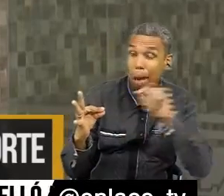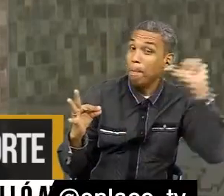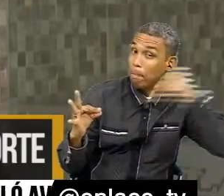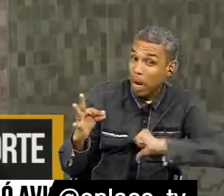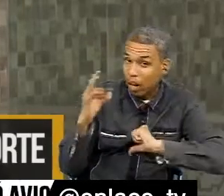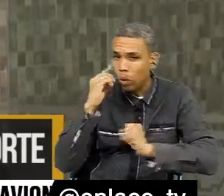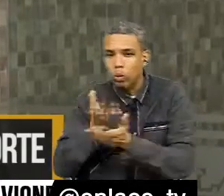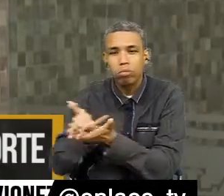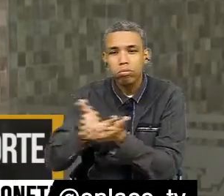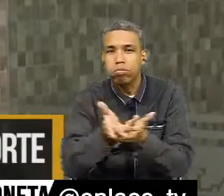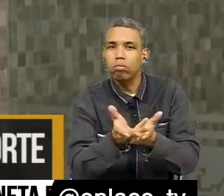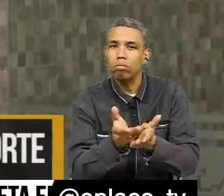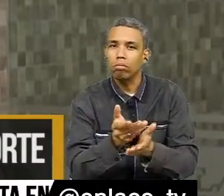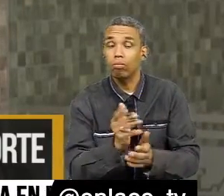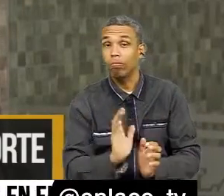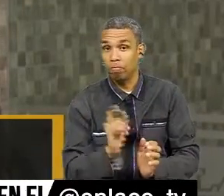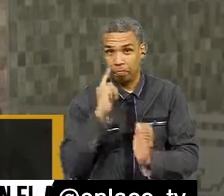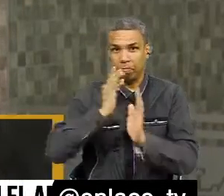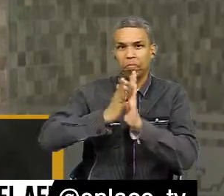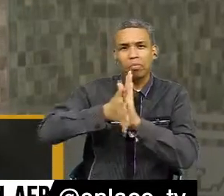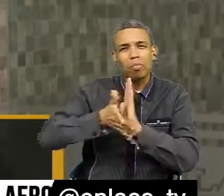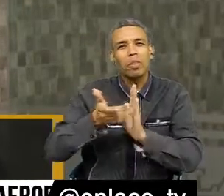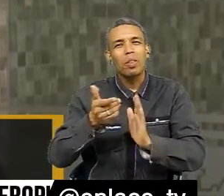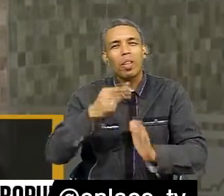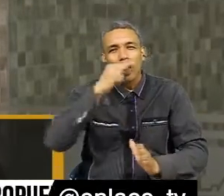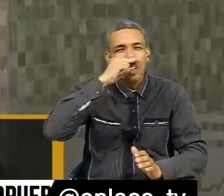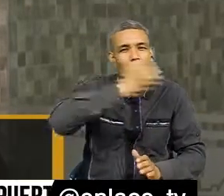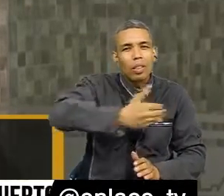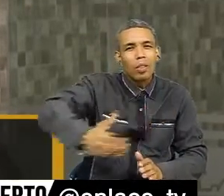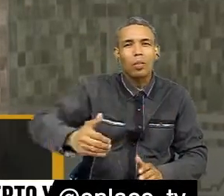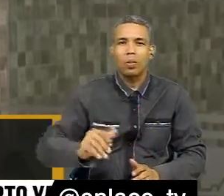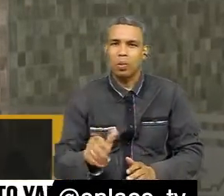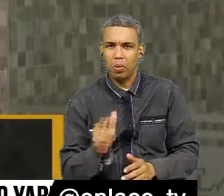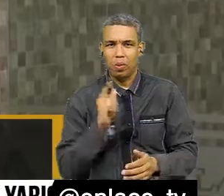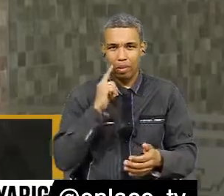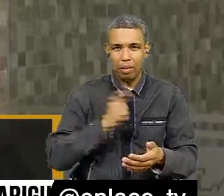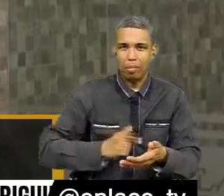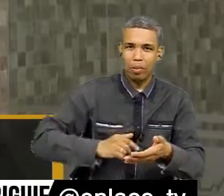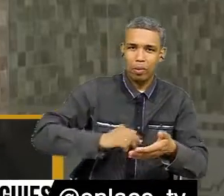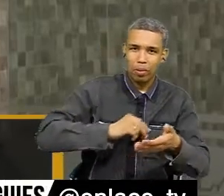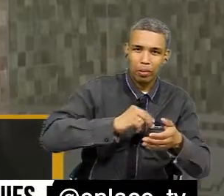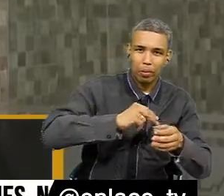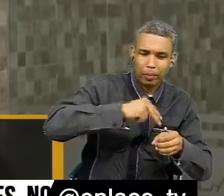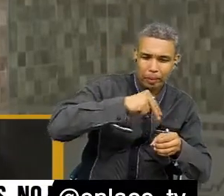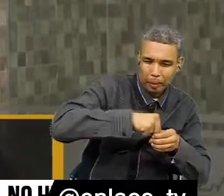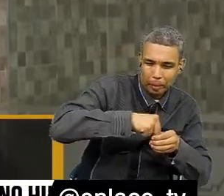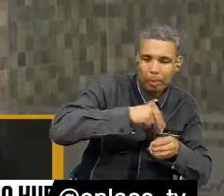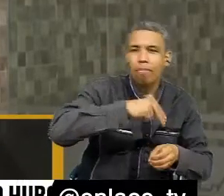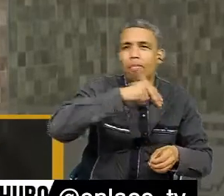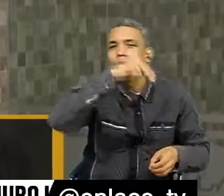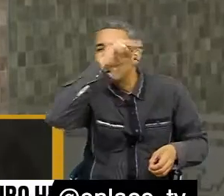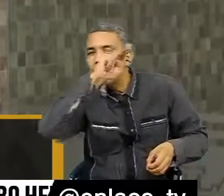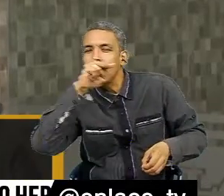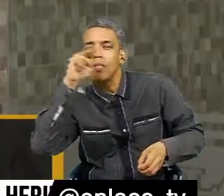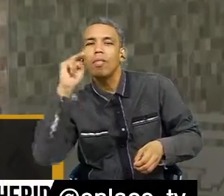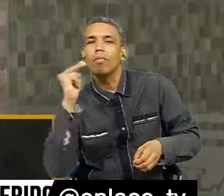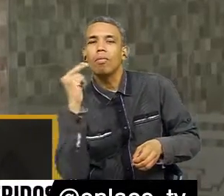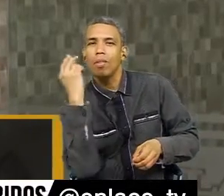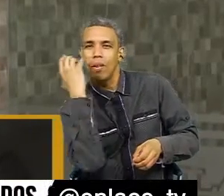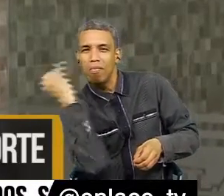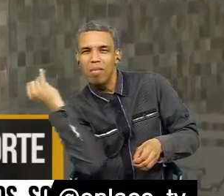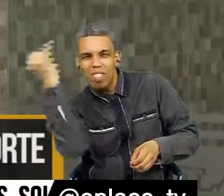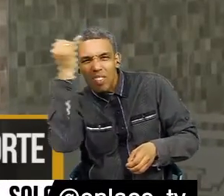actividades? Se enseñan niños a pintucaritas, que policine, demostración con los